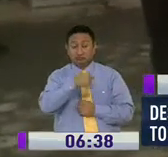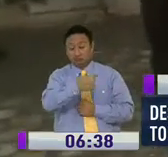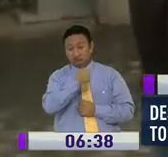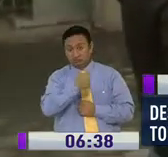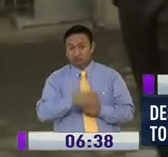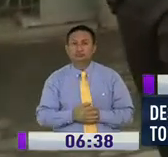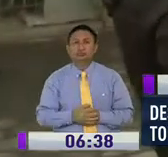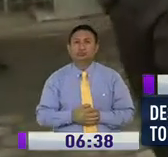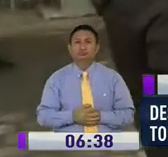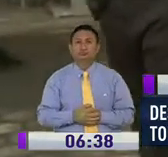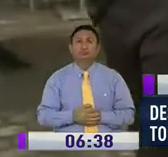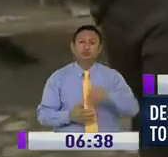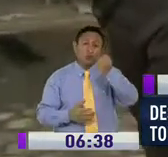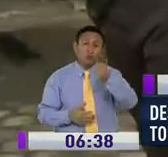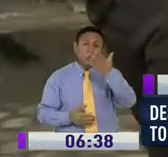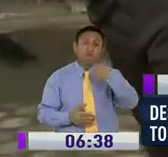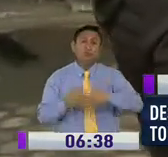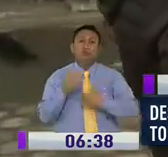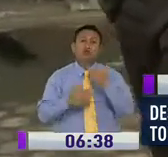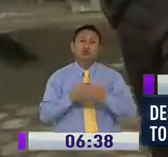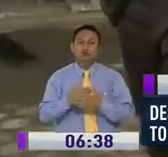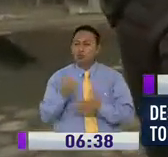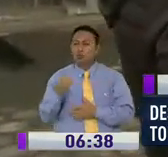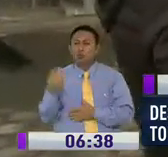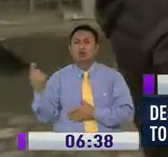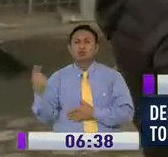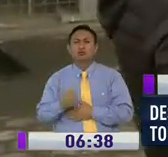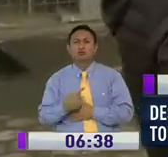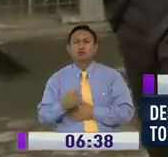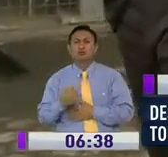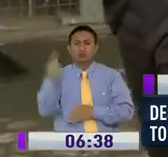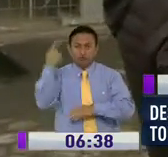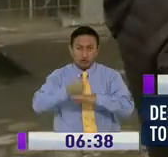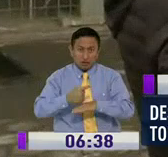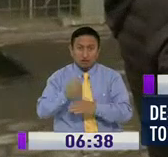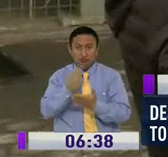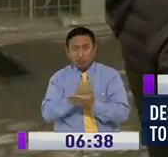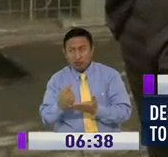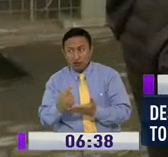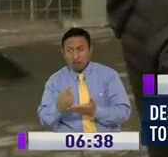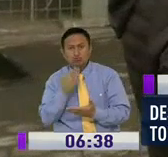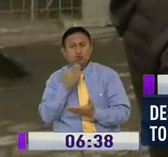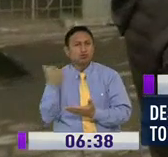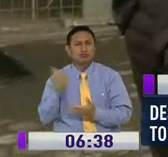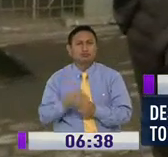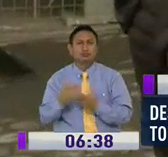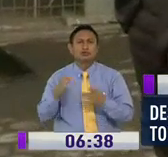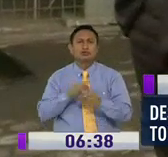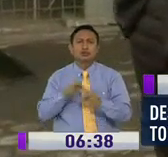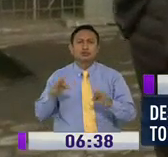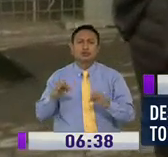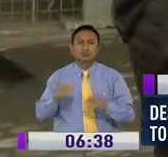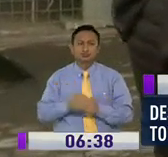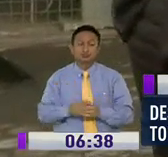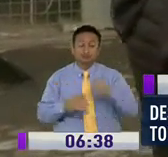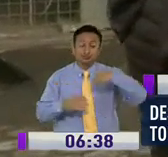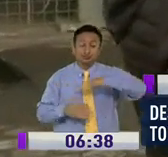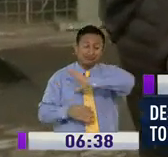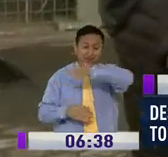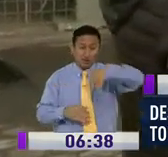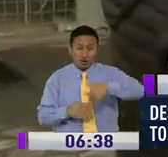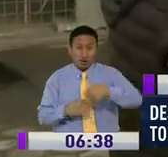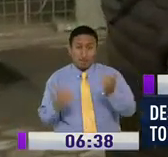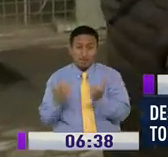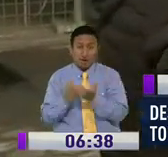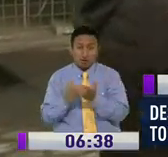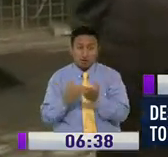días. ¿Este proceso se realiza cuántas veces en la semana o al día? Y obviamente aquí recolectan todos los desechos y